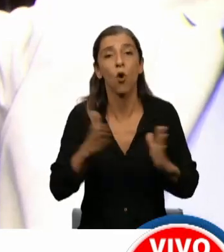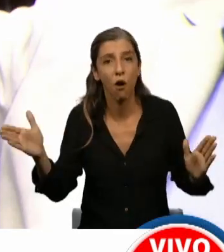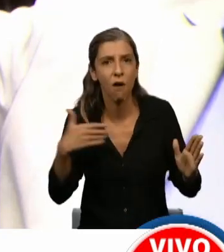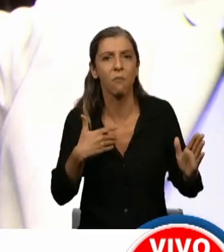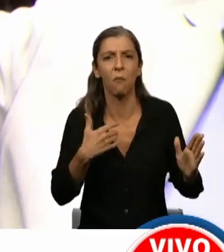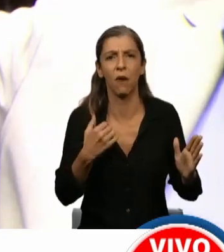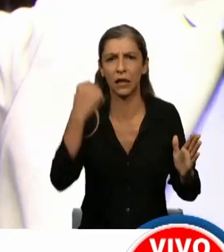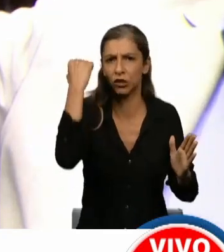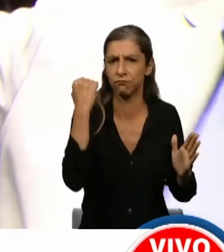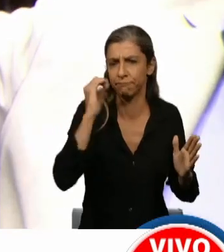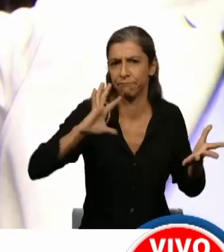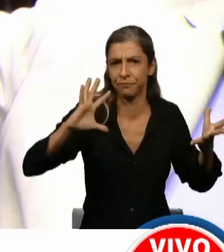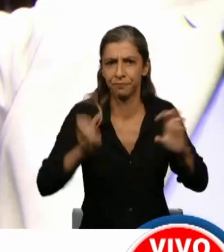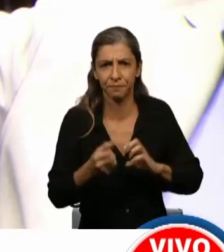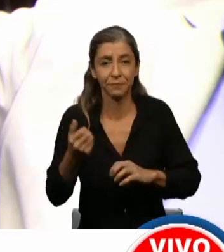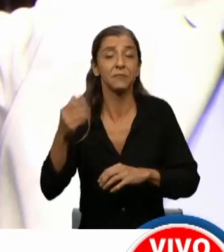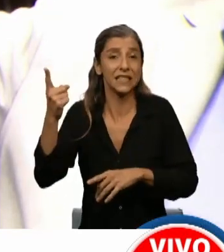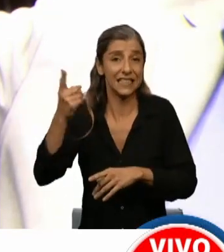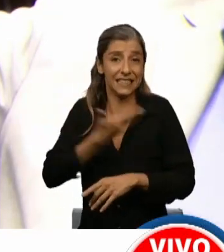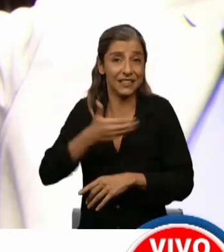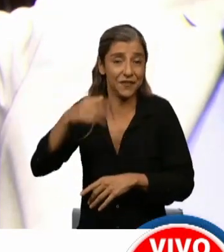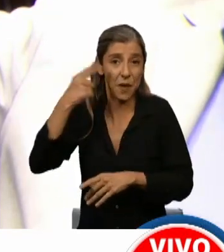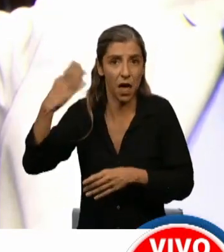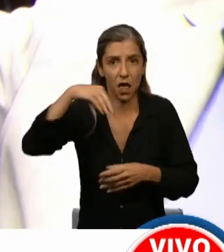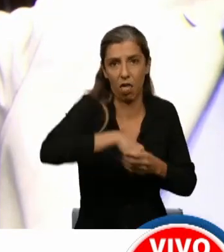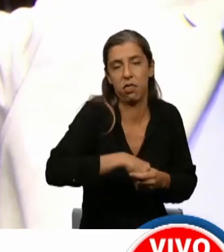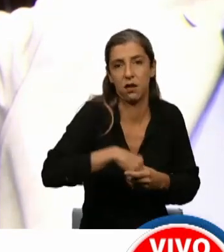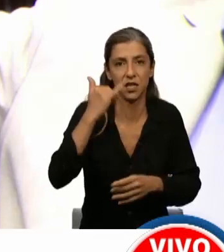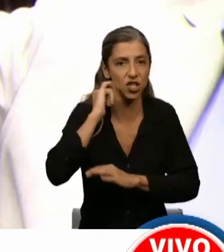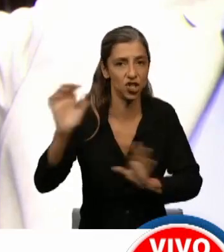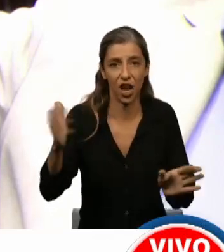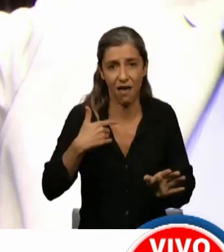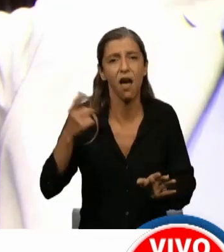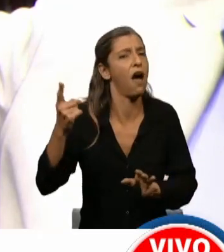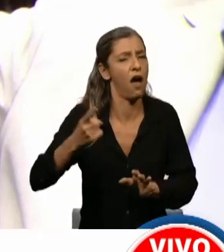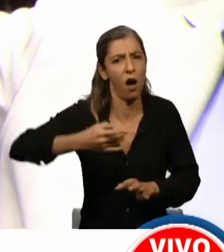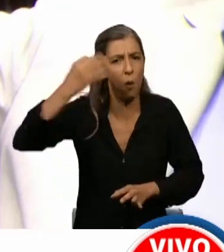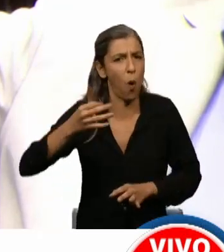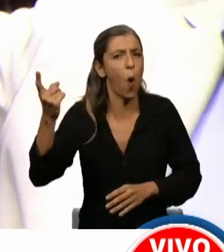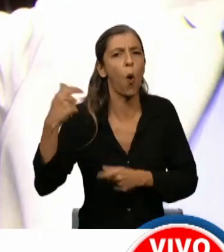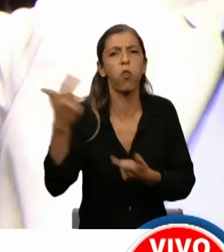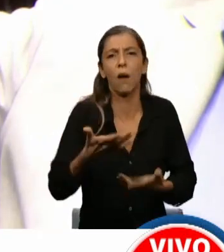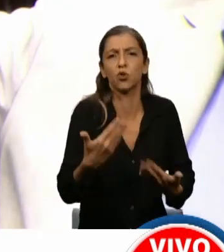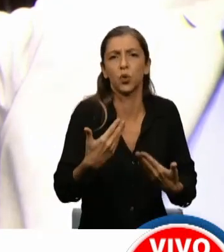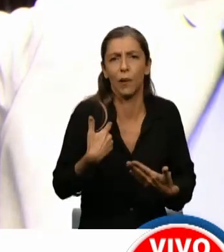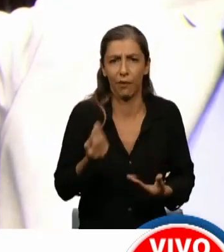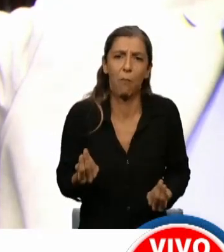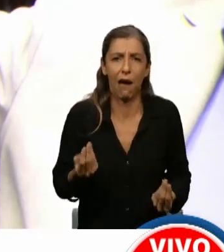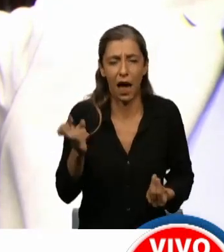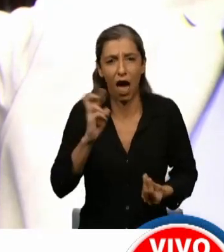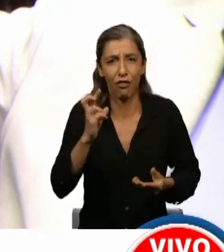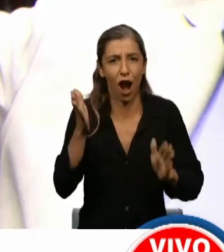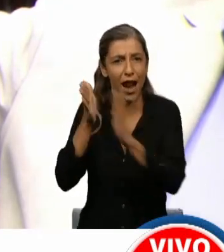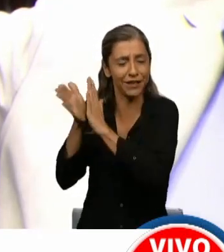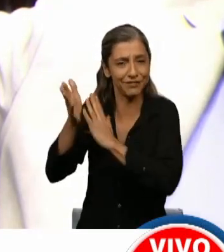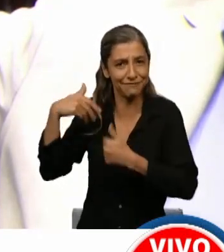un actor como el FMI que garantiza la fuga y financia la bicicleta financiera. Esta es la característica